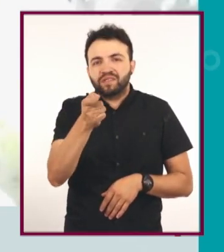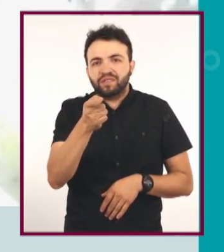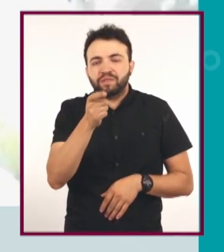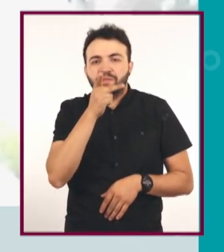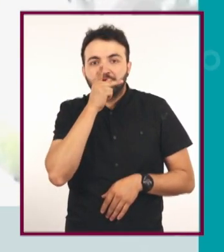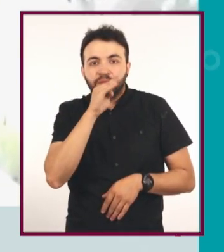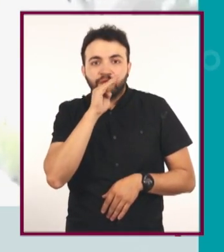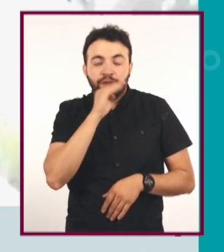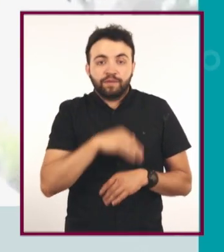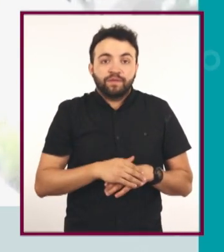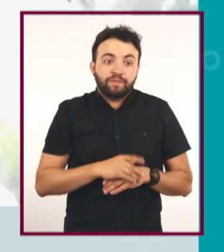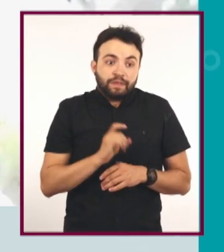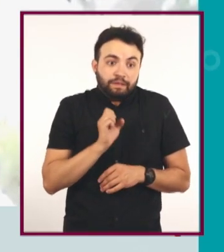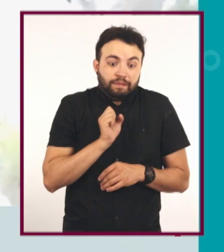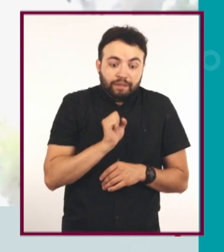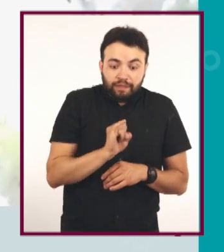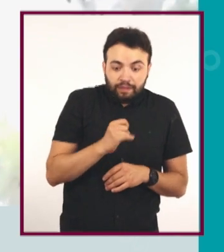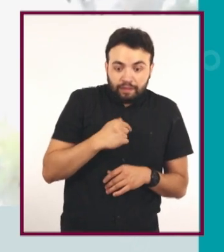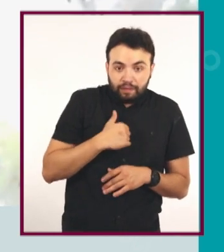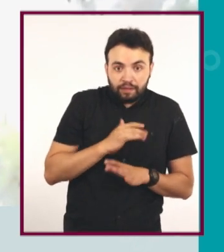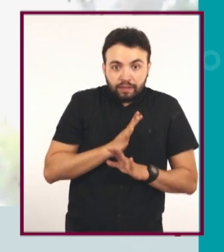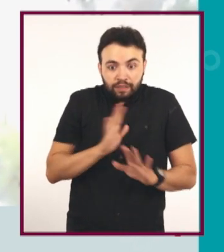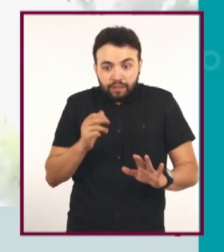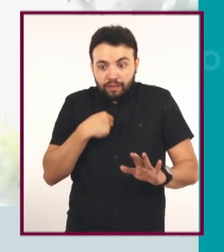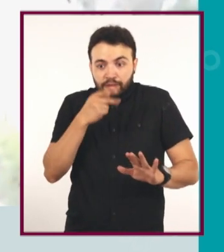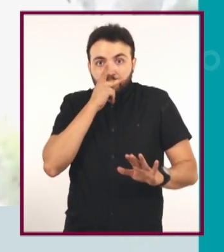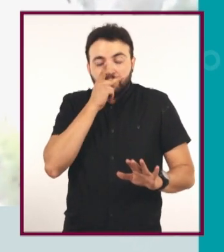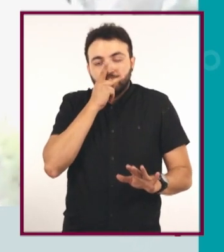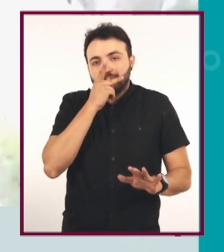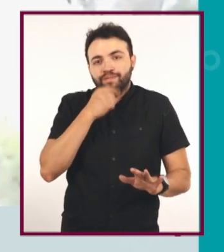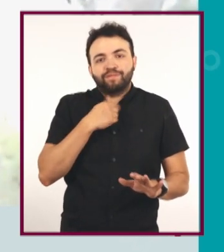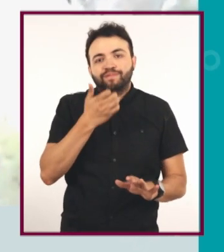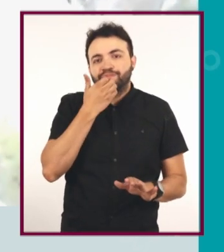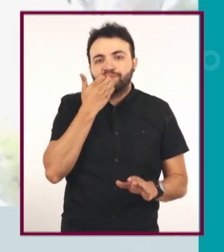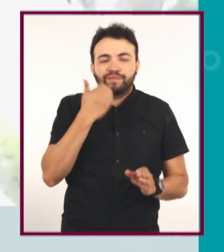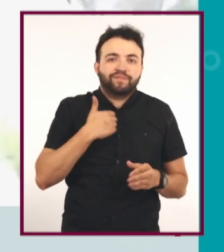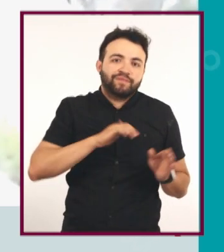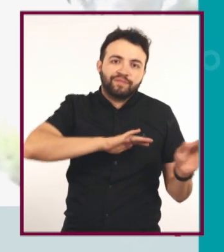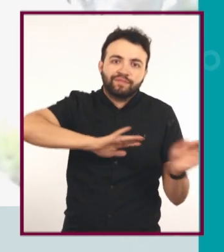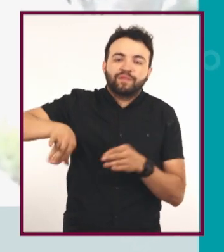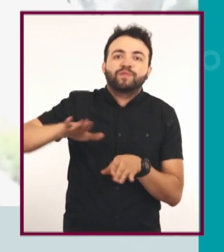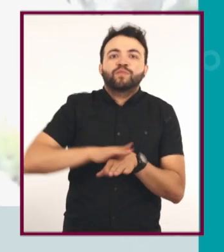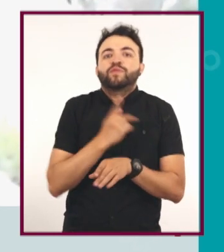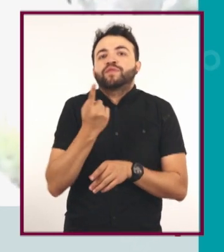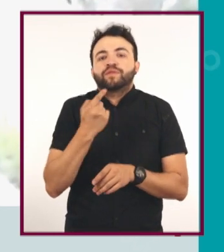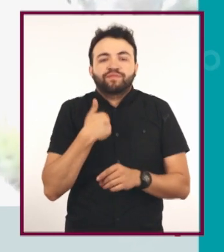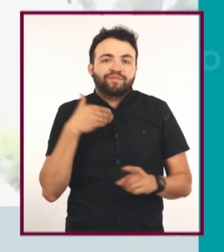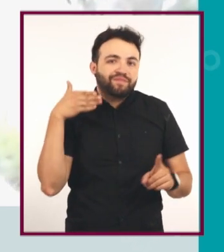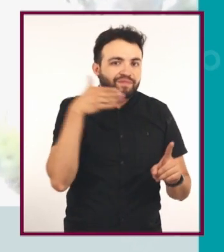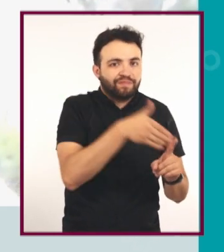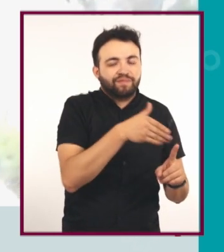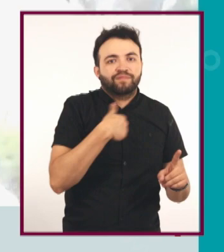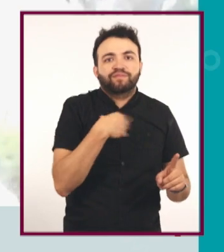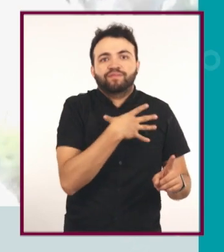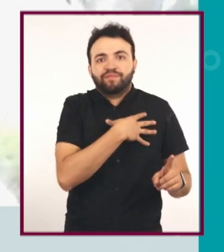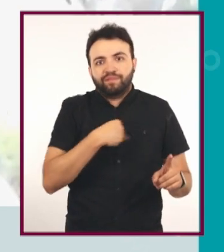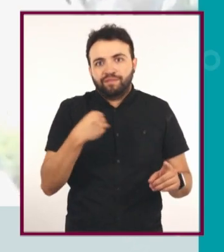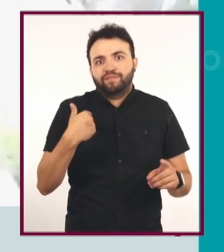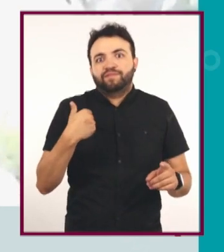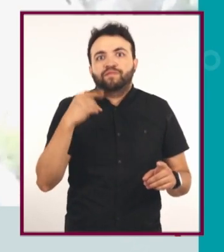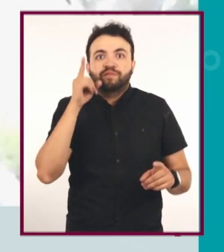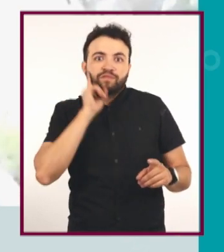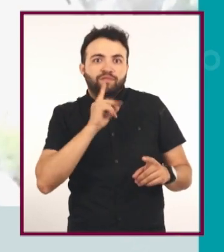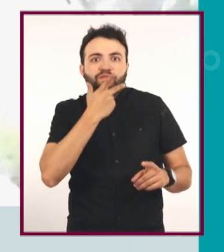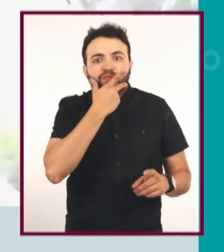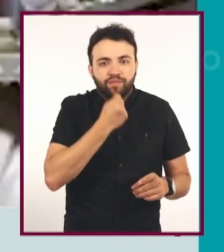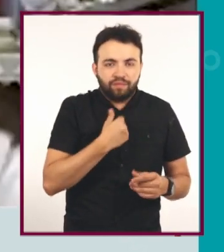En parte tendría que abandonar pues el estudio, porque ahora sería mi prioridad mi hijo o hija y pues habría